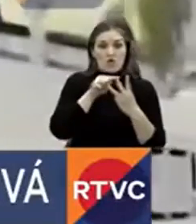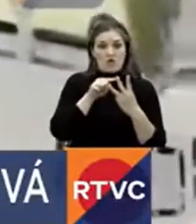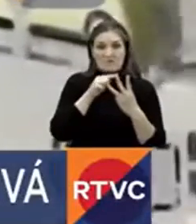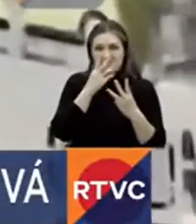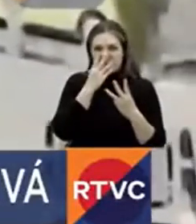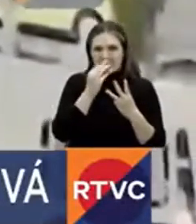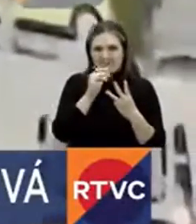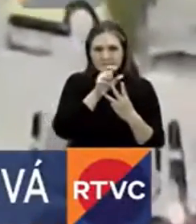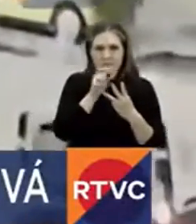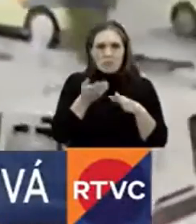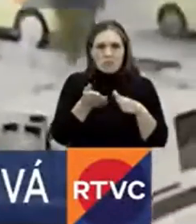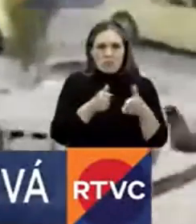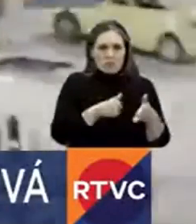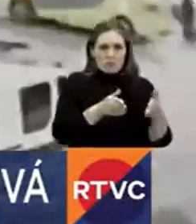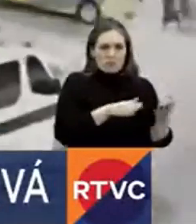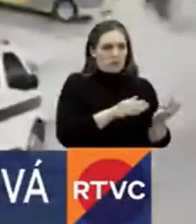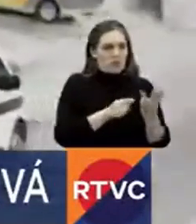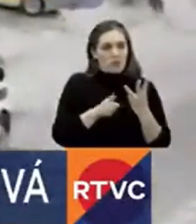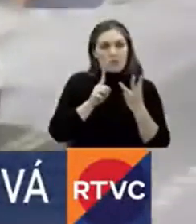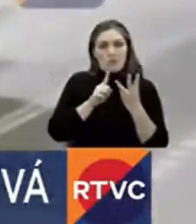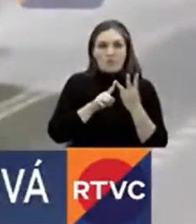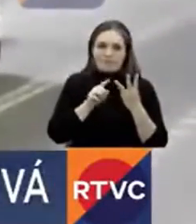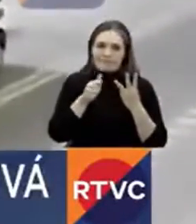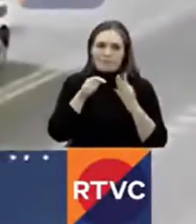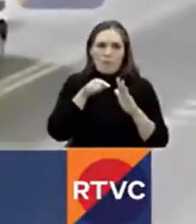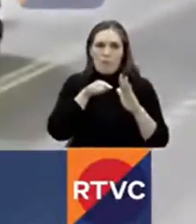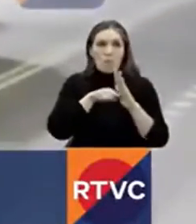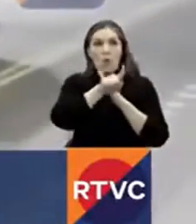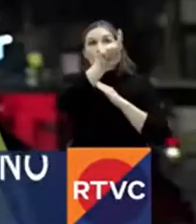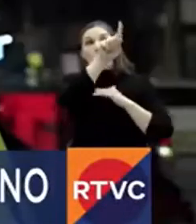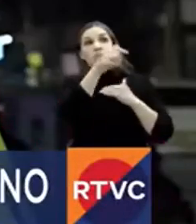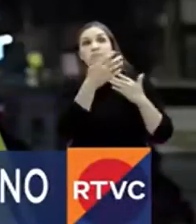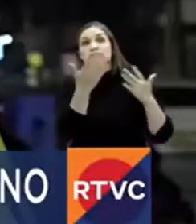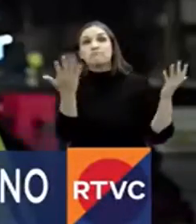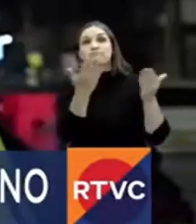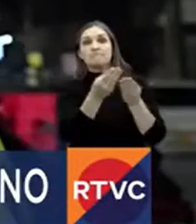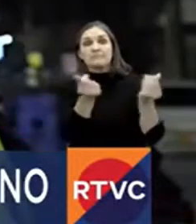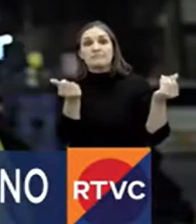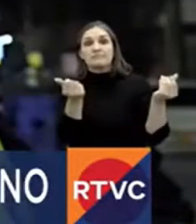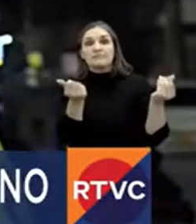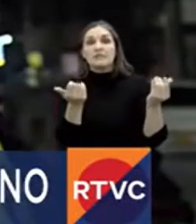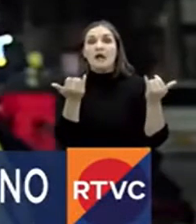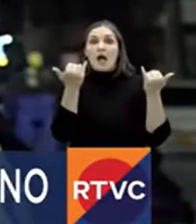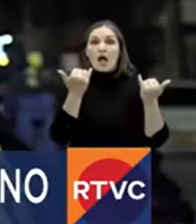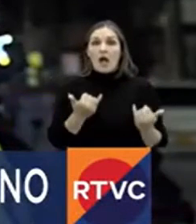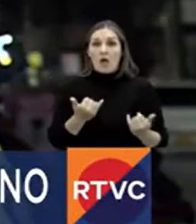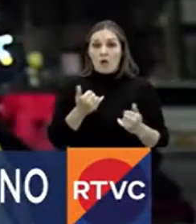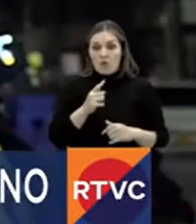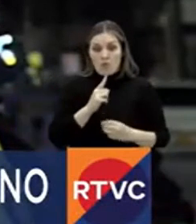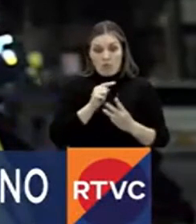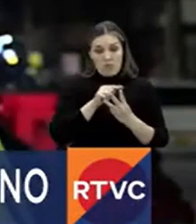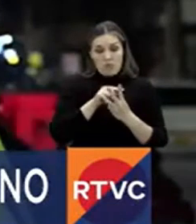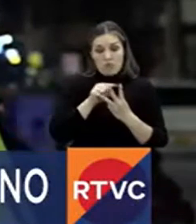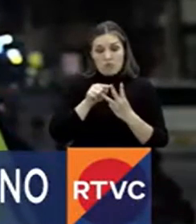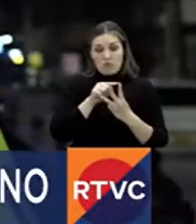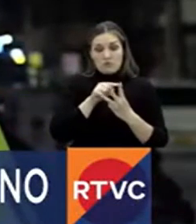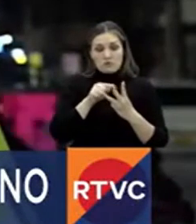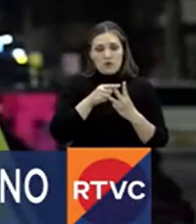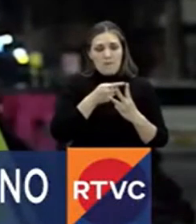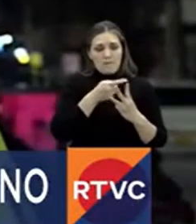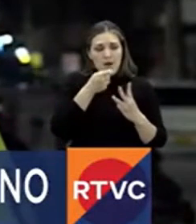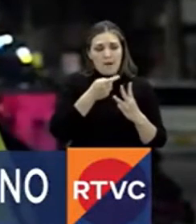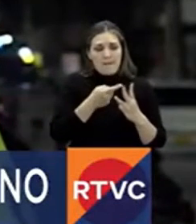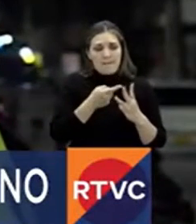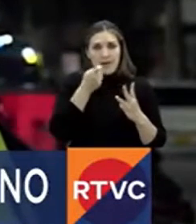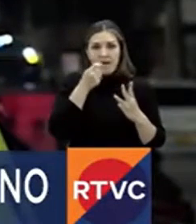del policía genera el abatimiento de 2 de los delincuentes, uno de ellos es trasladado al centro asistencial. Hay un